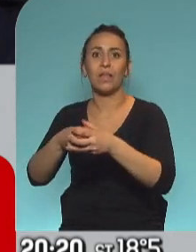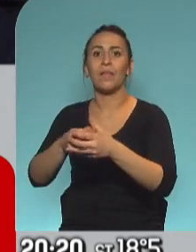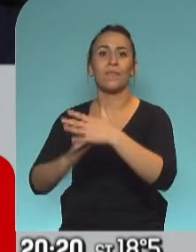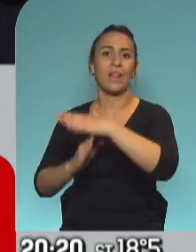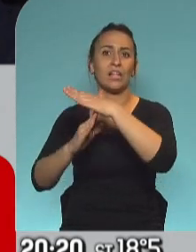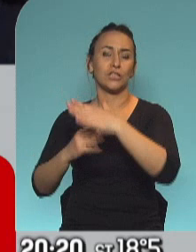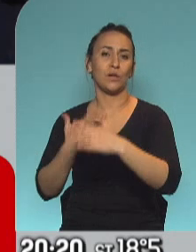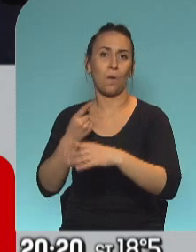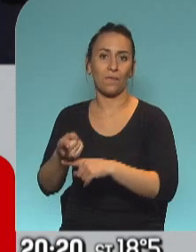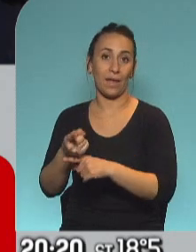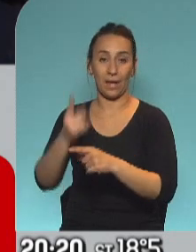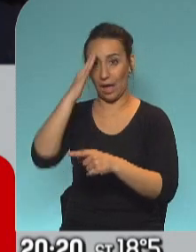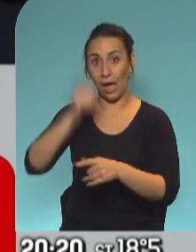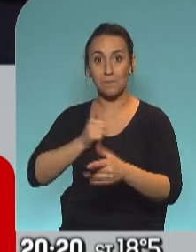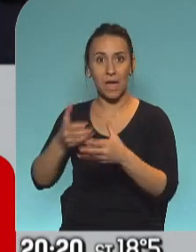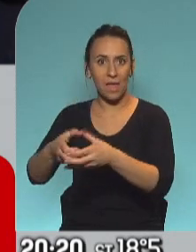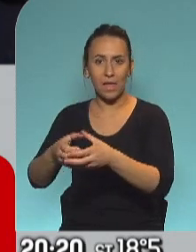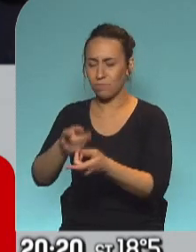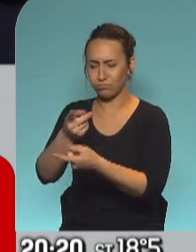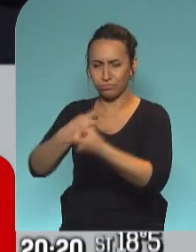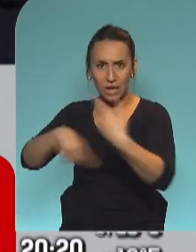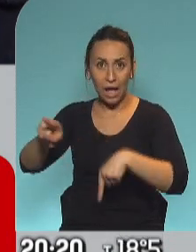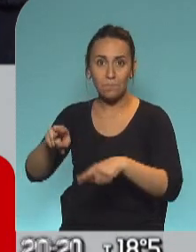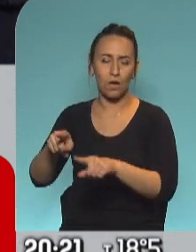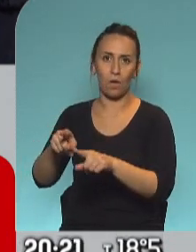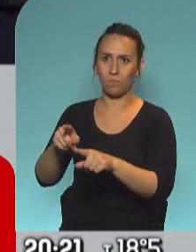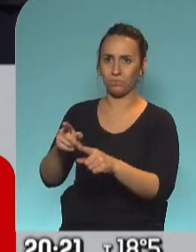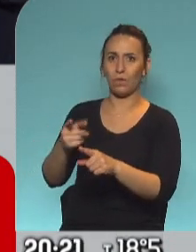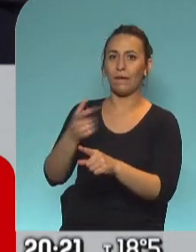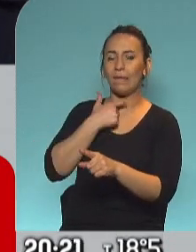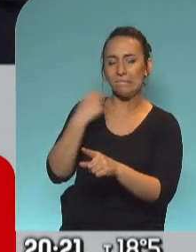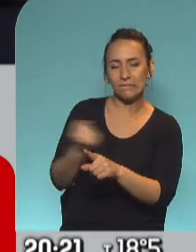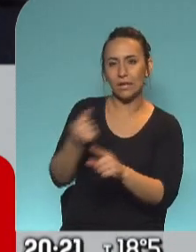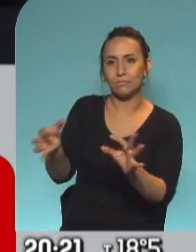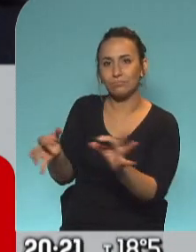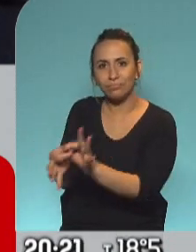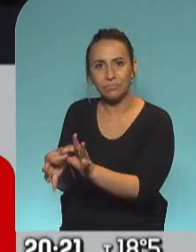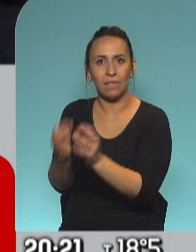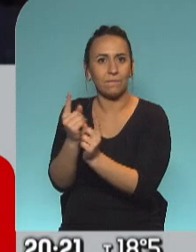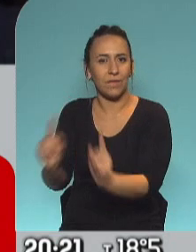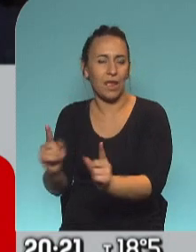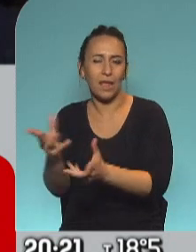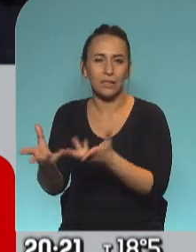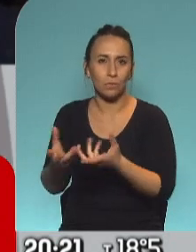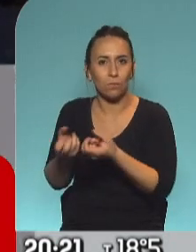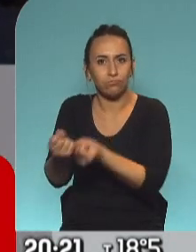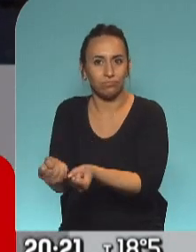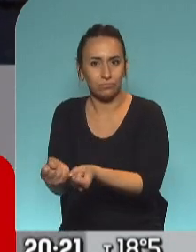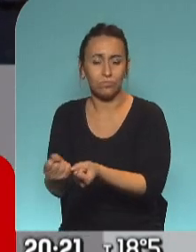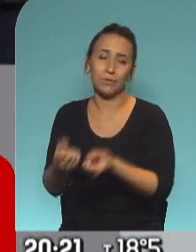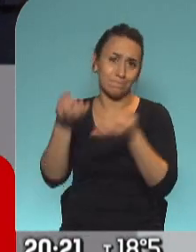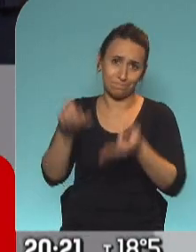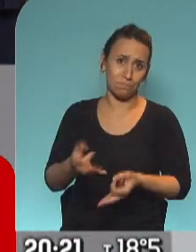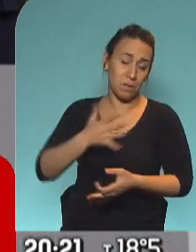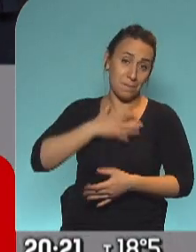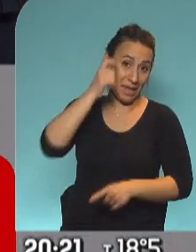de forma distinta, digamos, ¿no? Pero ciertamente me parece que se hizo todo lo que no se tenía que